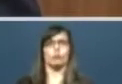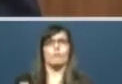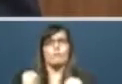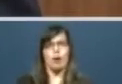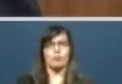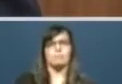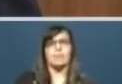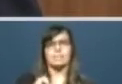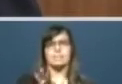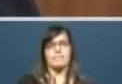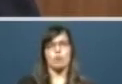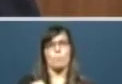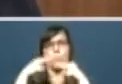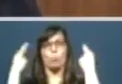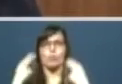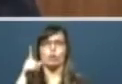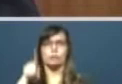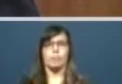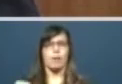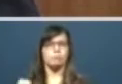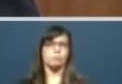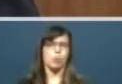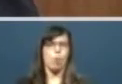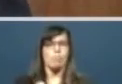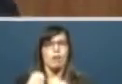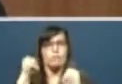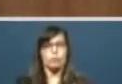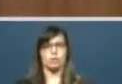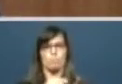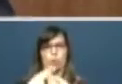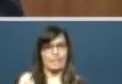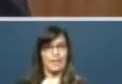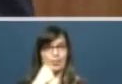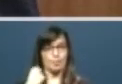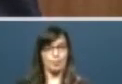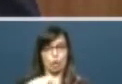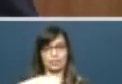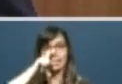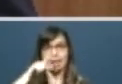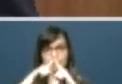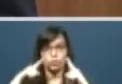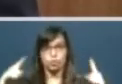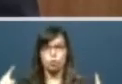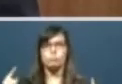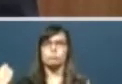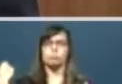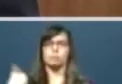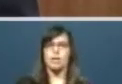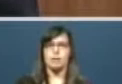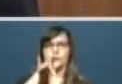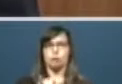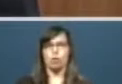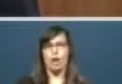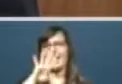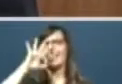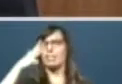y para potenciar las políticas de empleo 2014 ha sido está siendo el quinto ejercicio